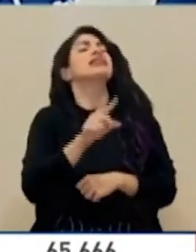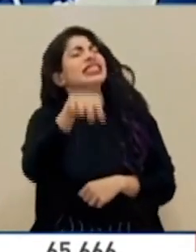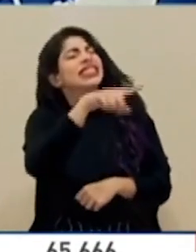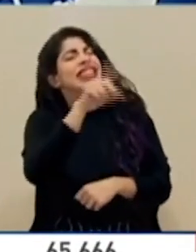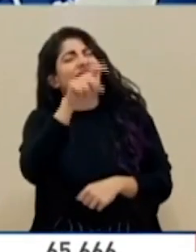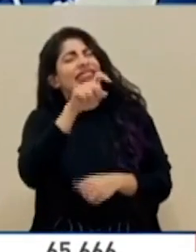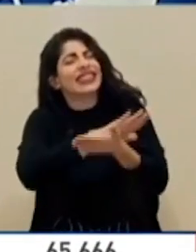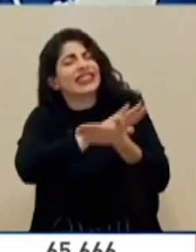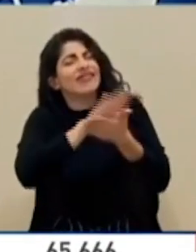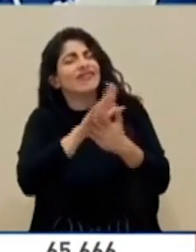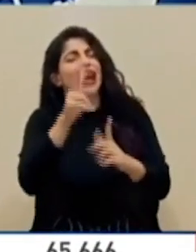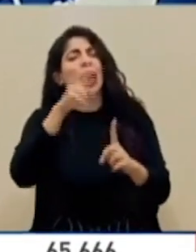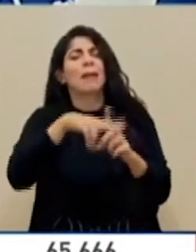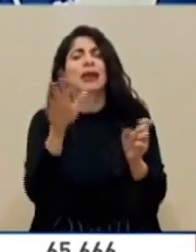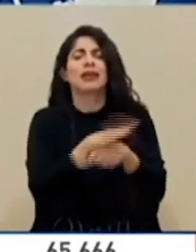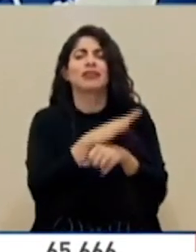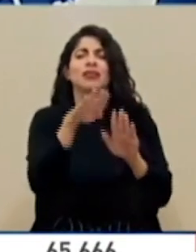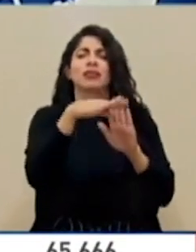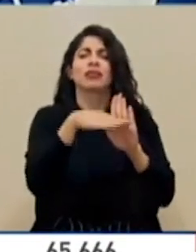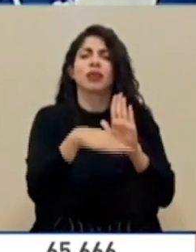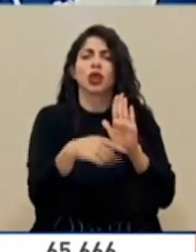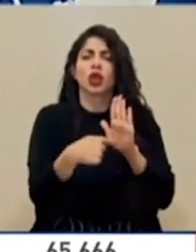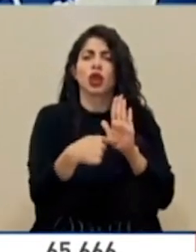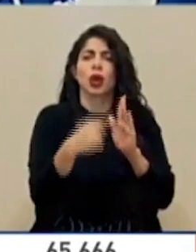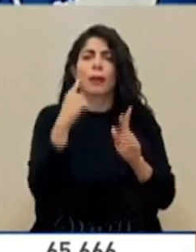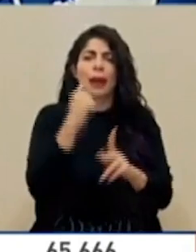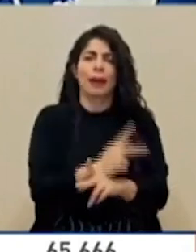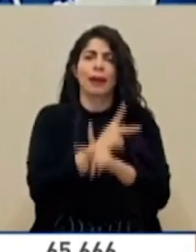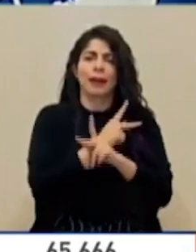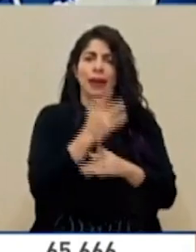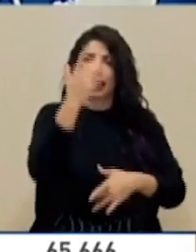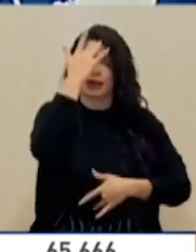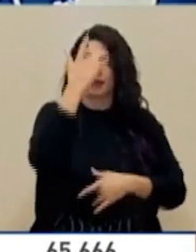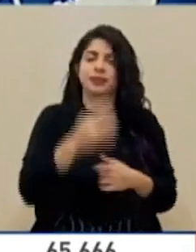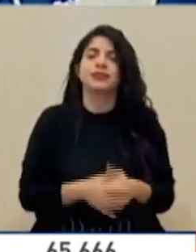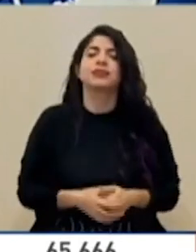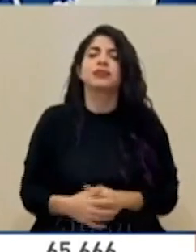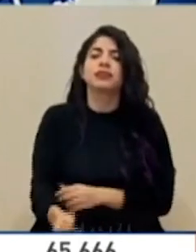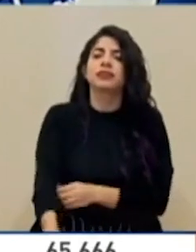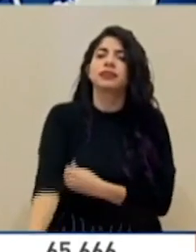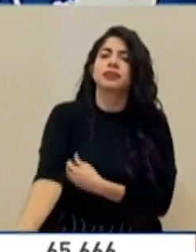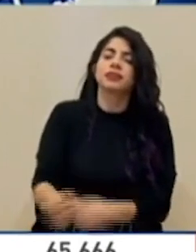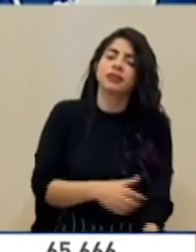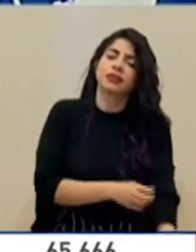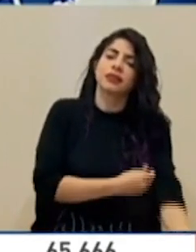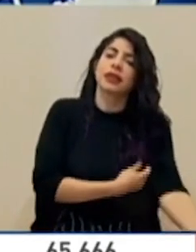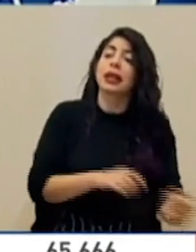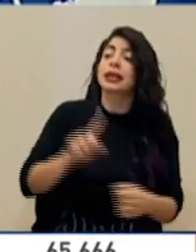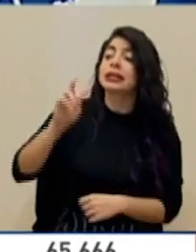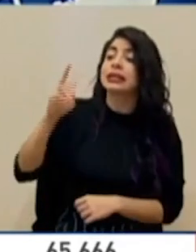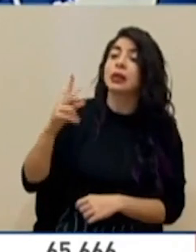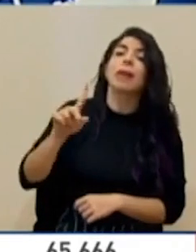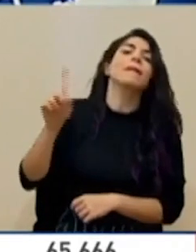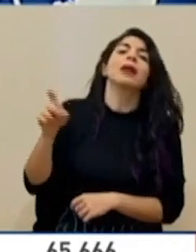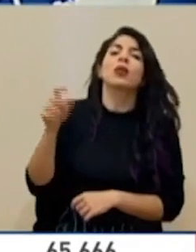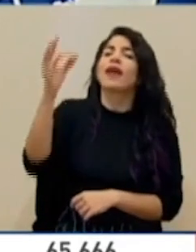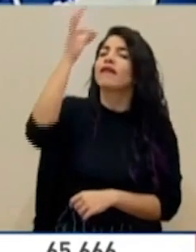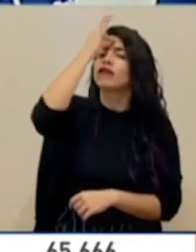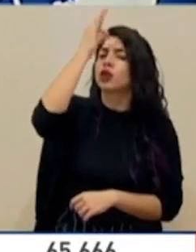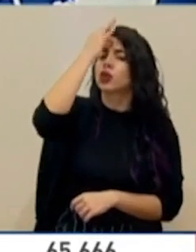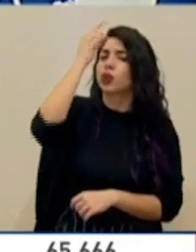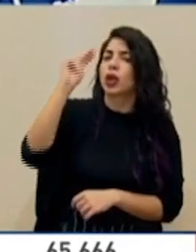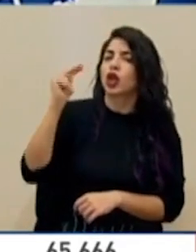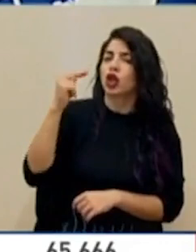de los protocolos de prevención del contagio. La siguiente pregunta, señor ministro de Turismo, es de Noticias Fortuna.